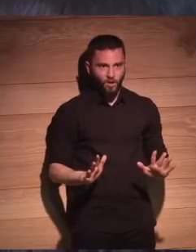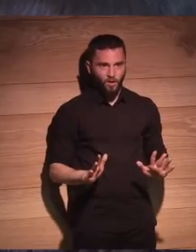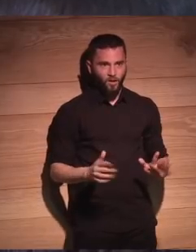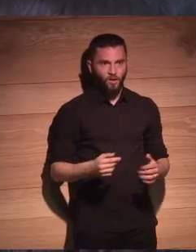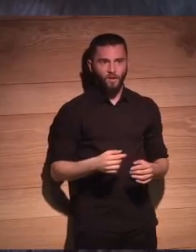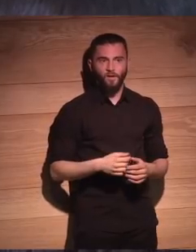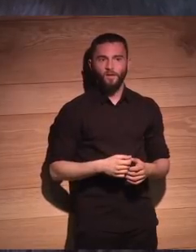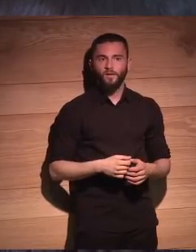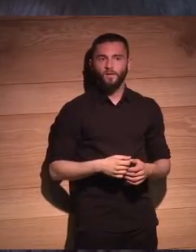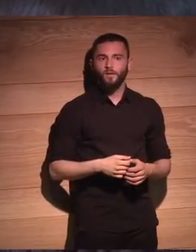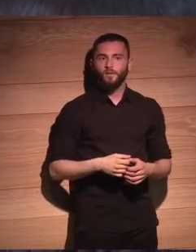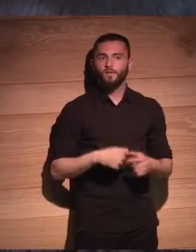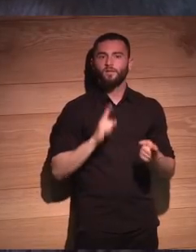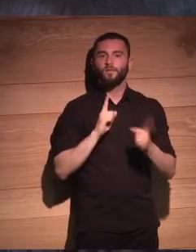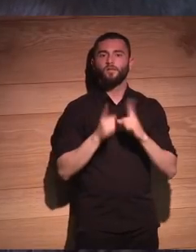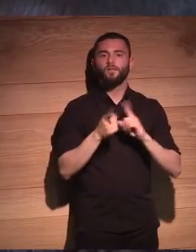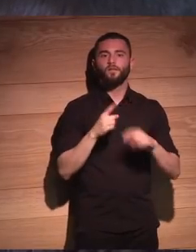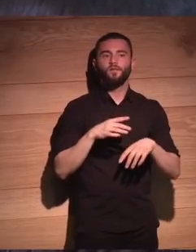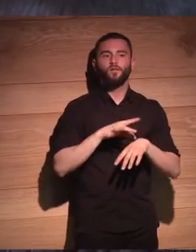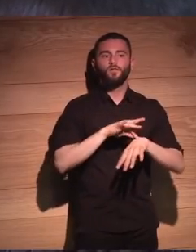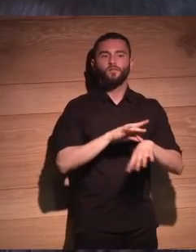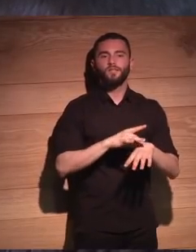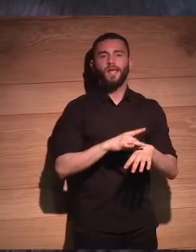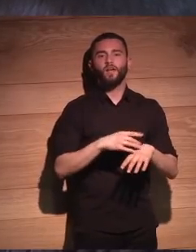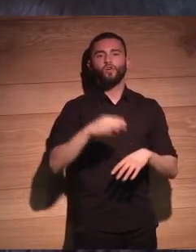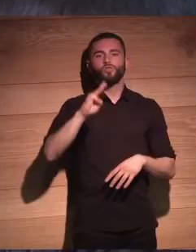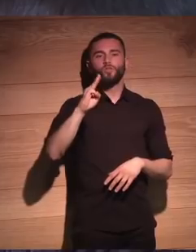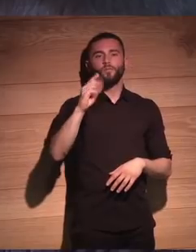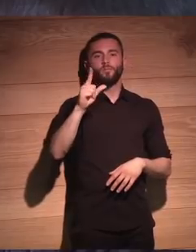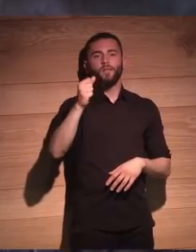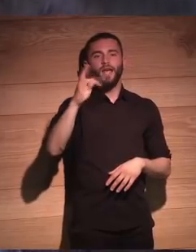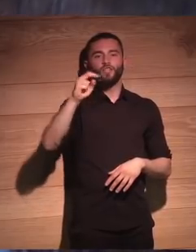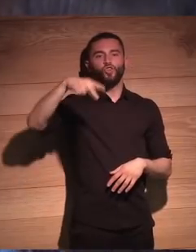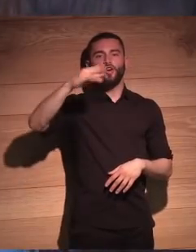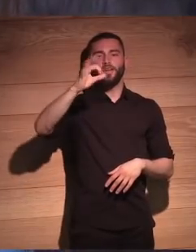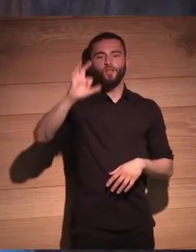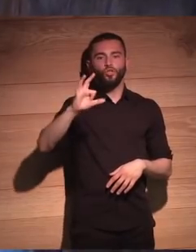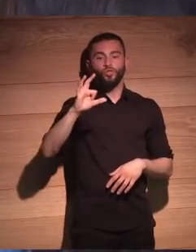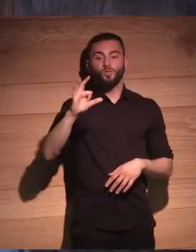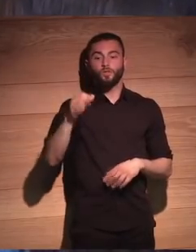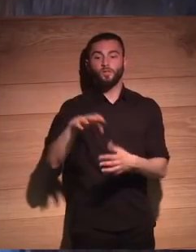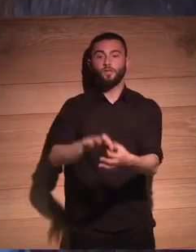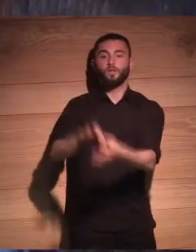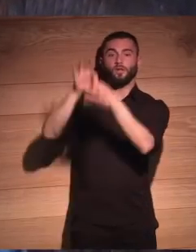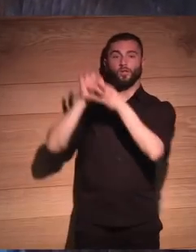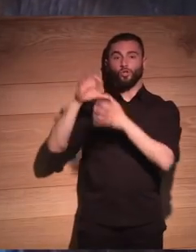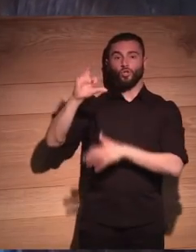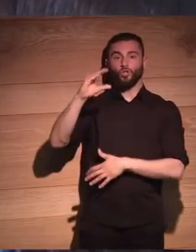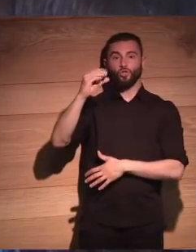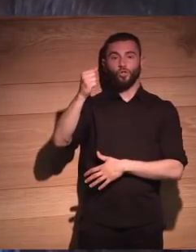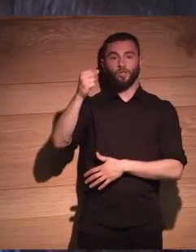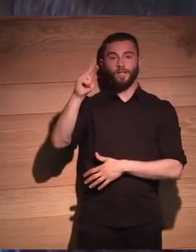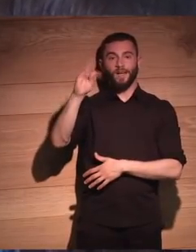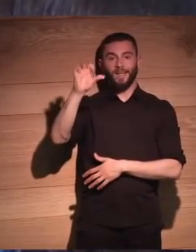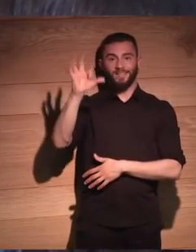el Alcibíades de los diálogos platónicos, que en el fondo estaba subyugado por Sócrates sin necesidad de ser su novio, pero en cualquier